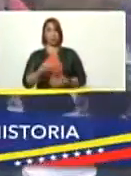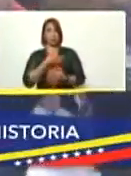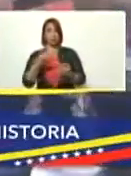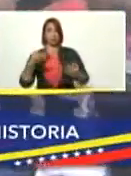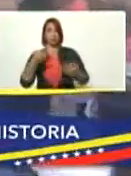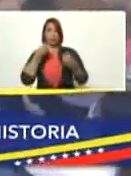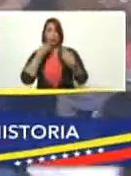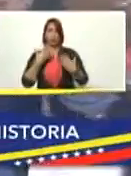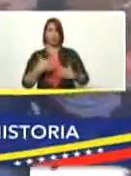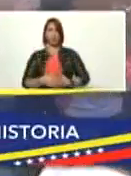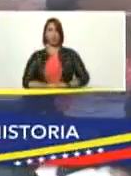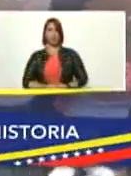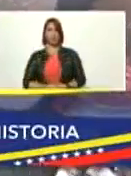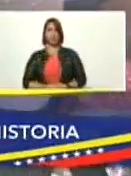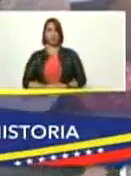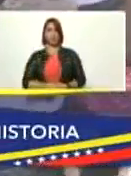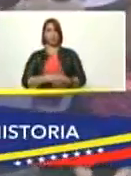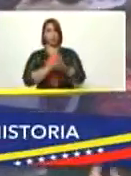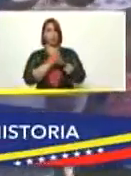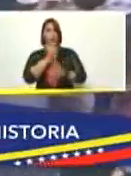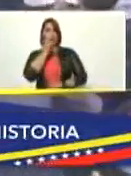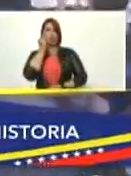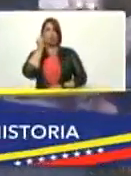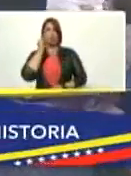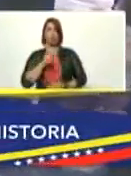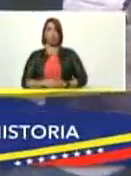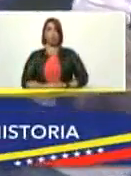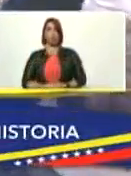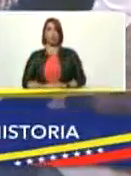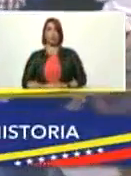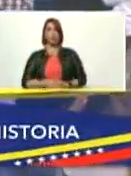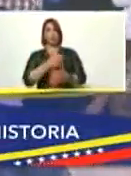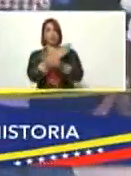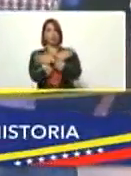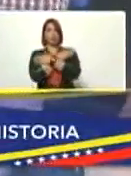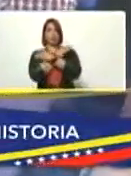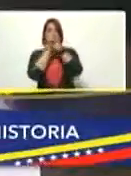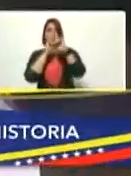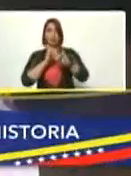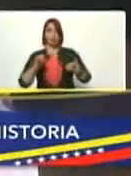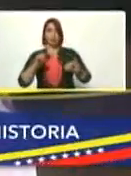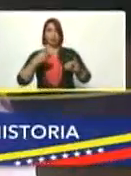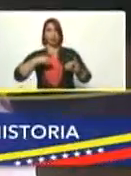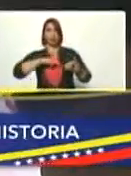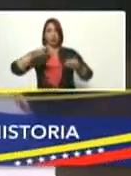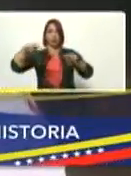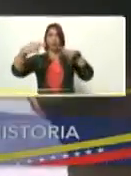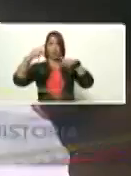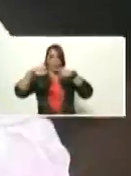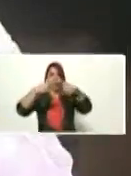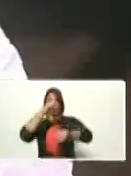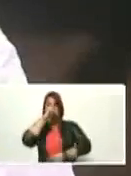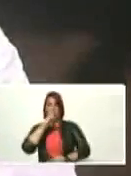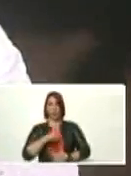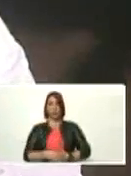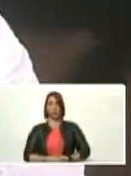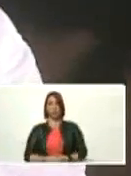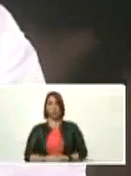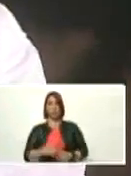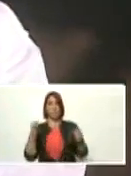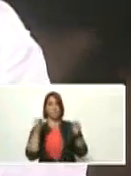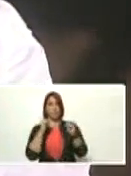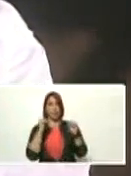Excelente, bueno. Compañeros, compañeras, los felicito. Nos vemos el próximo año en